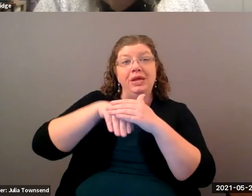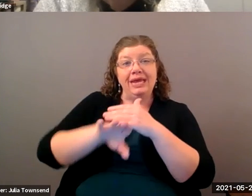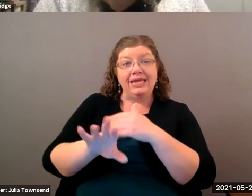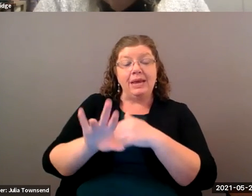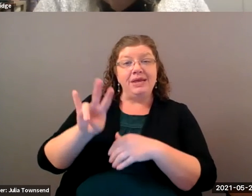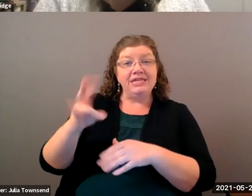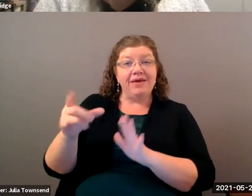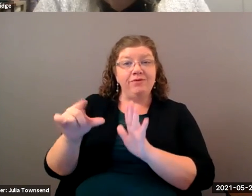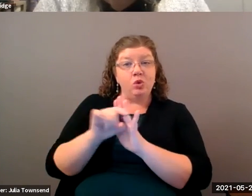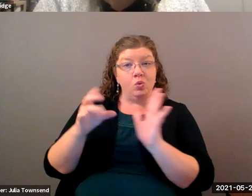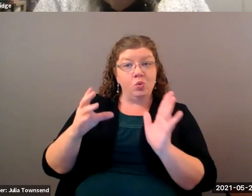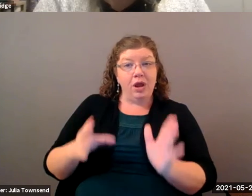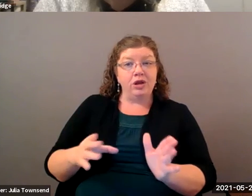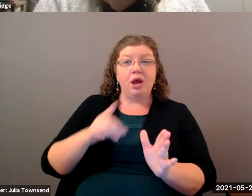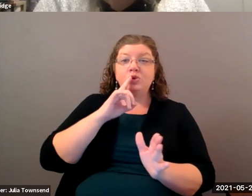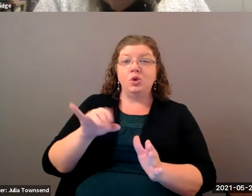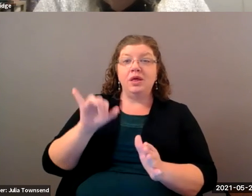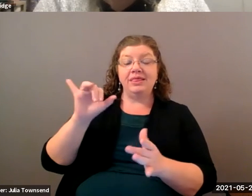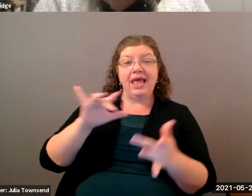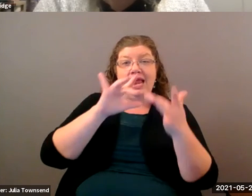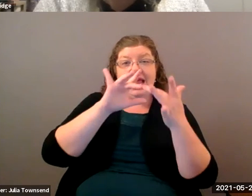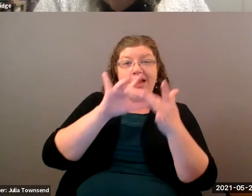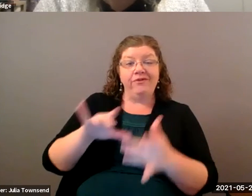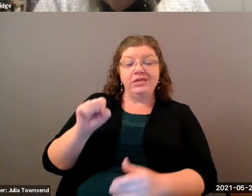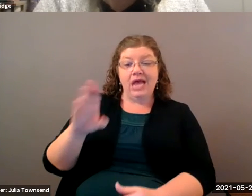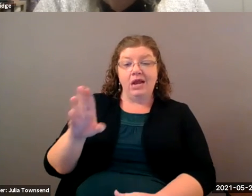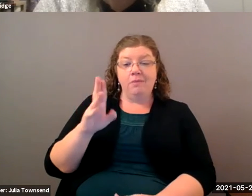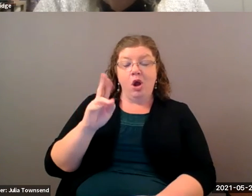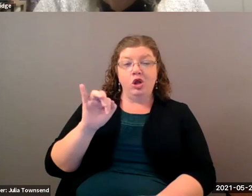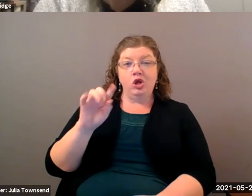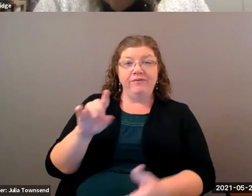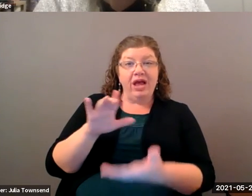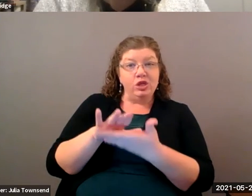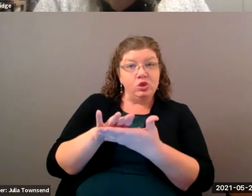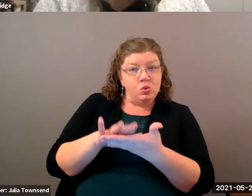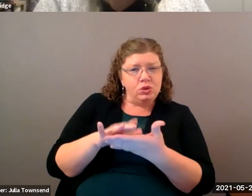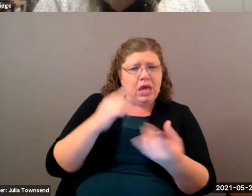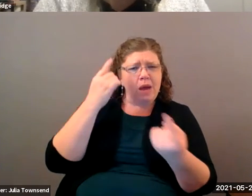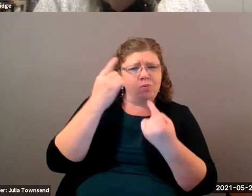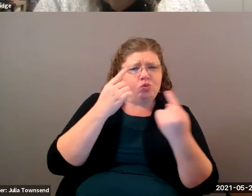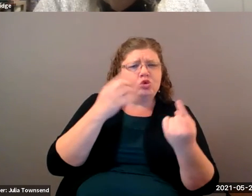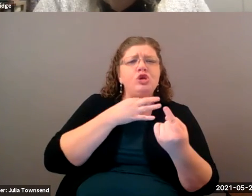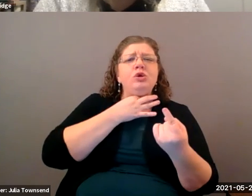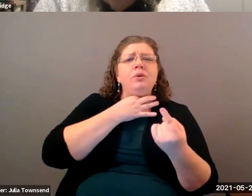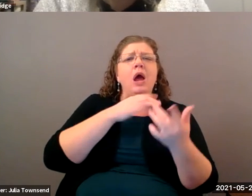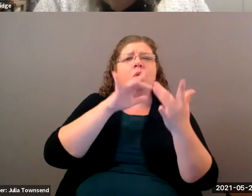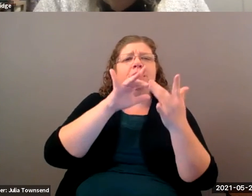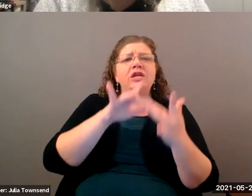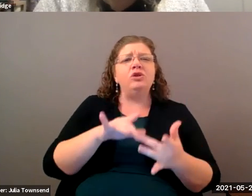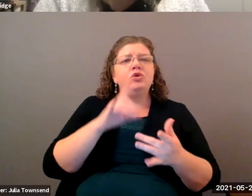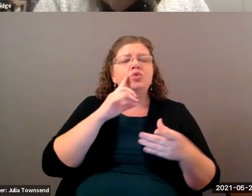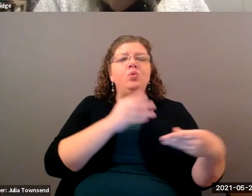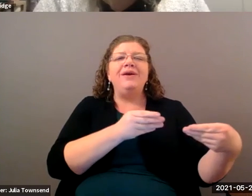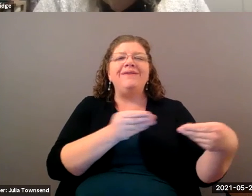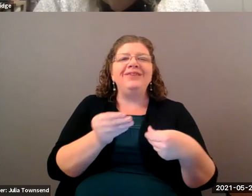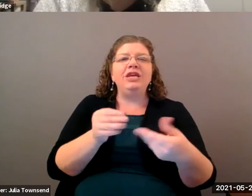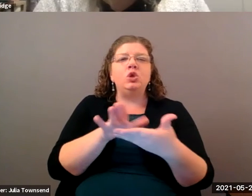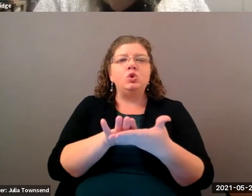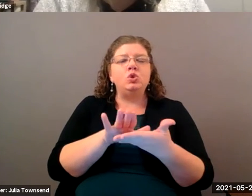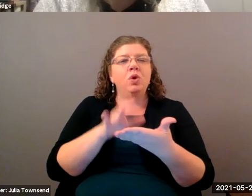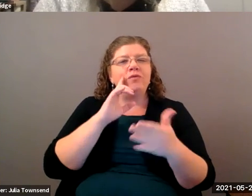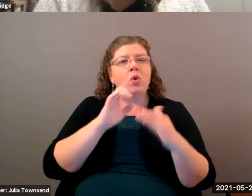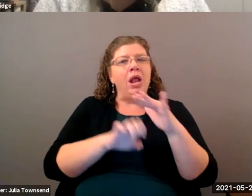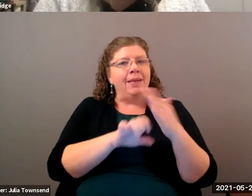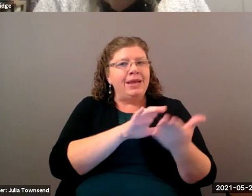La comunicación para los estudiantes de séptimo grado, me pregunto sobre la información que